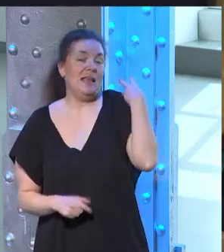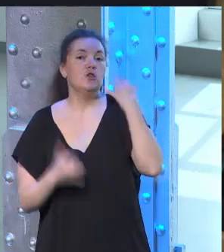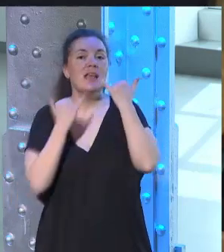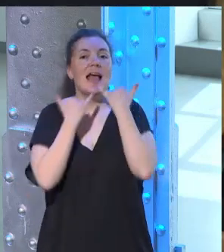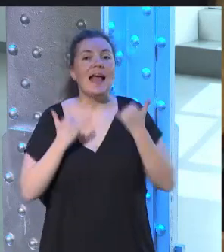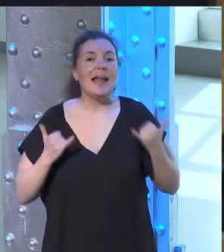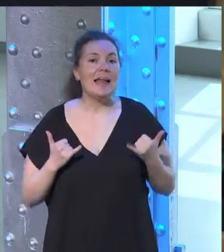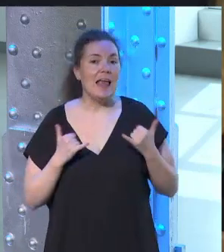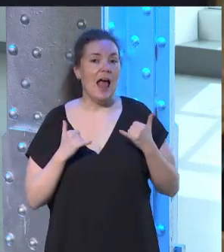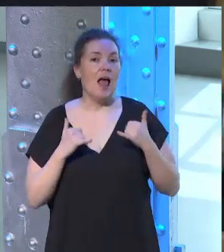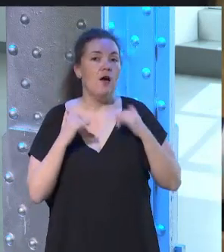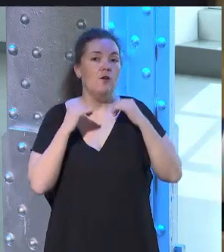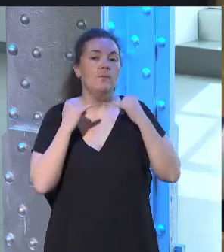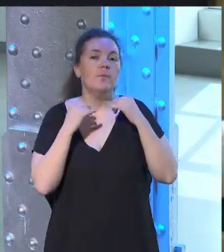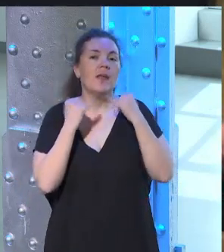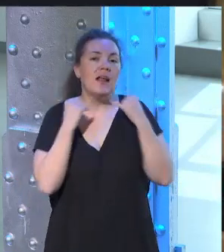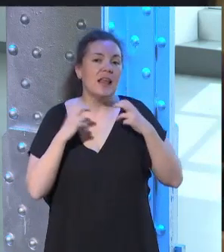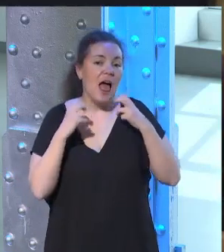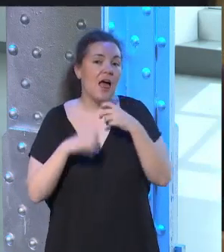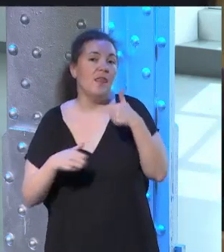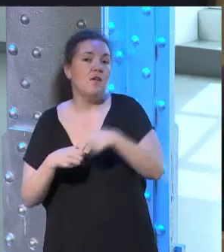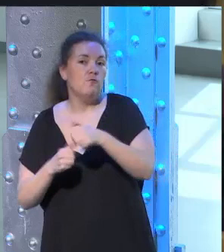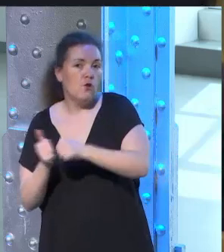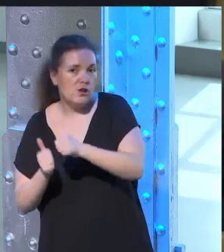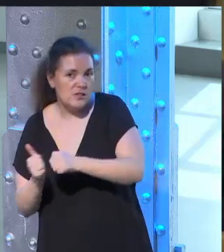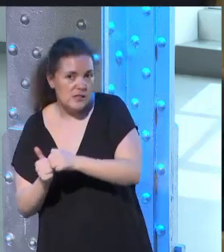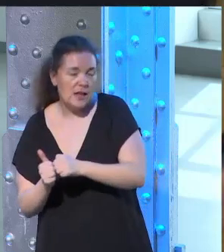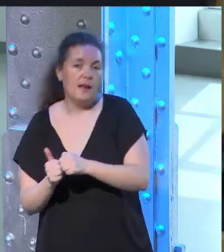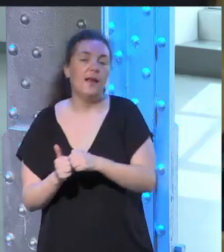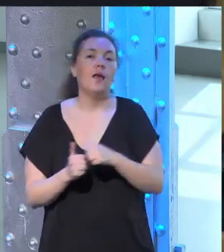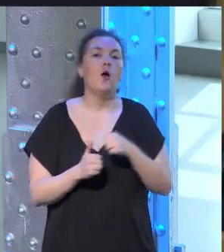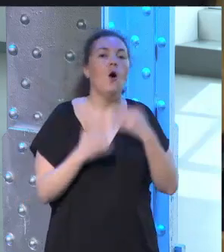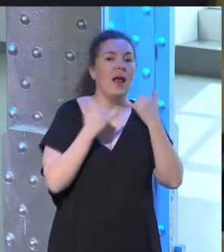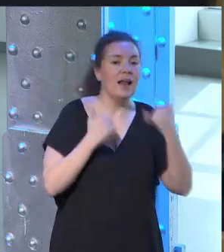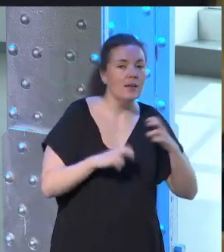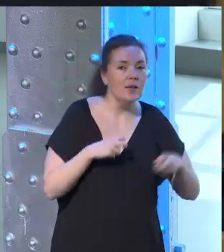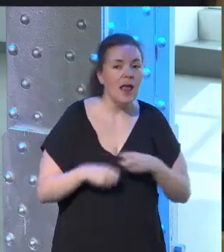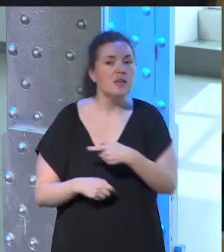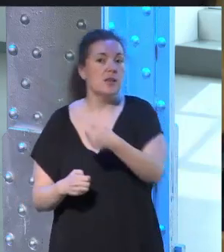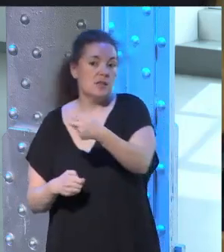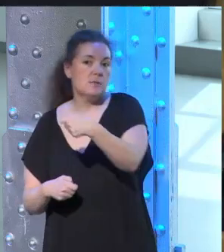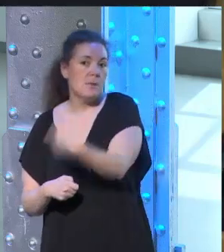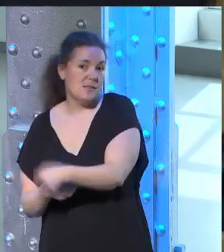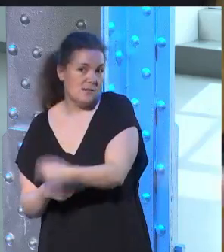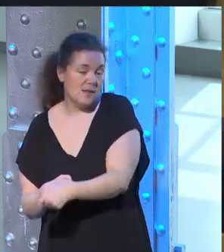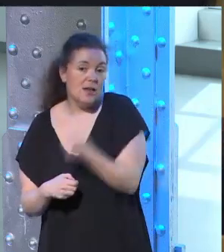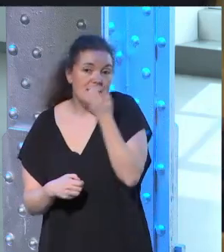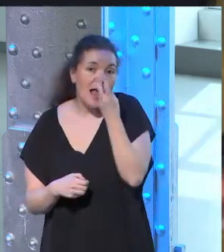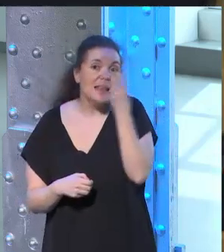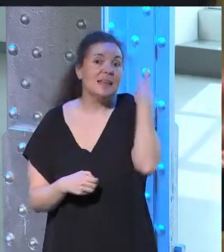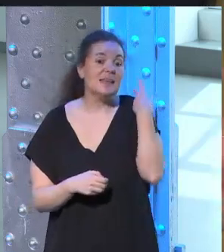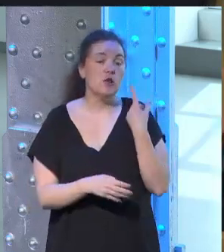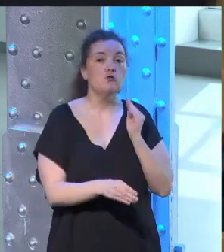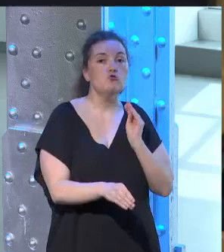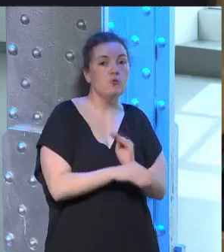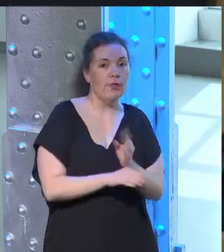fotovoltaica de cero o de energía fósil, es más caro hacerlo con energía fósil. Es decir, desde hace 3 años, si quitamos las